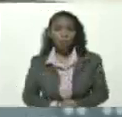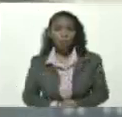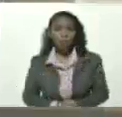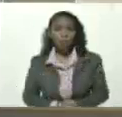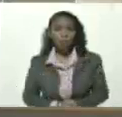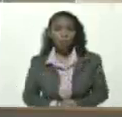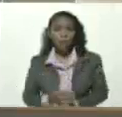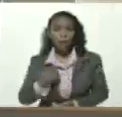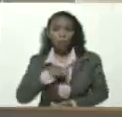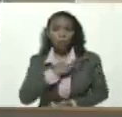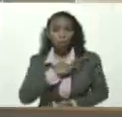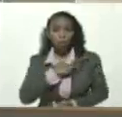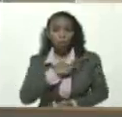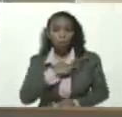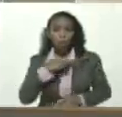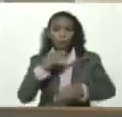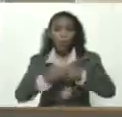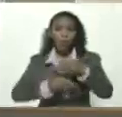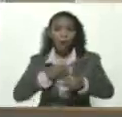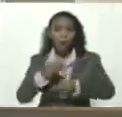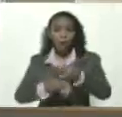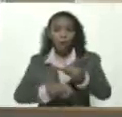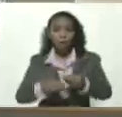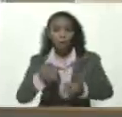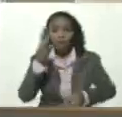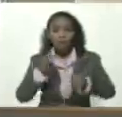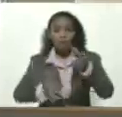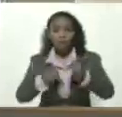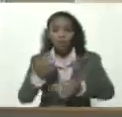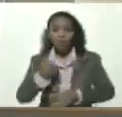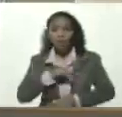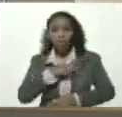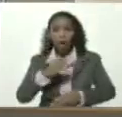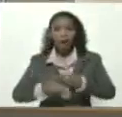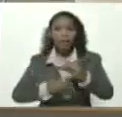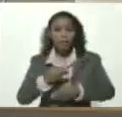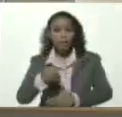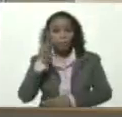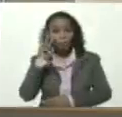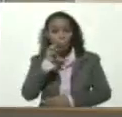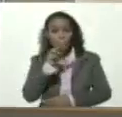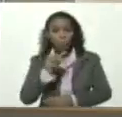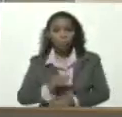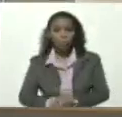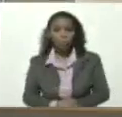que hemos estado fiscalizando, hemos estado también haciéndole un seguimiento